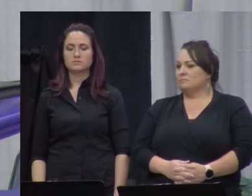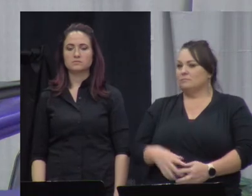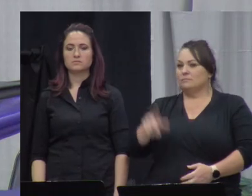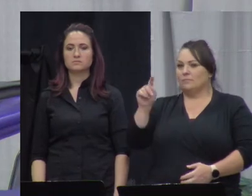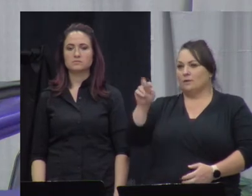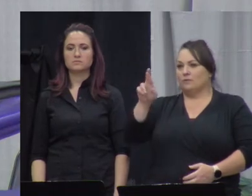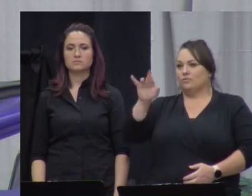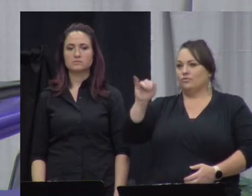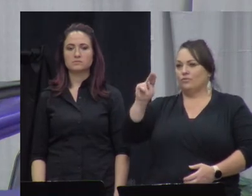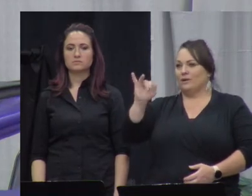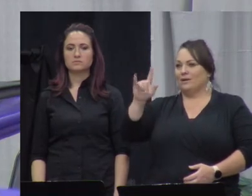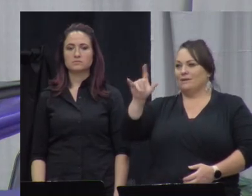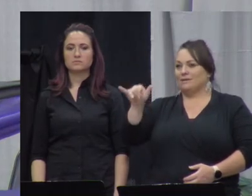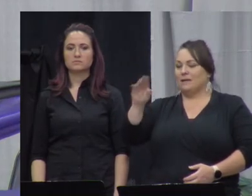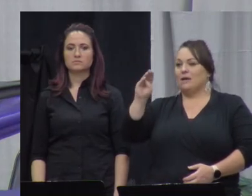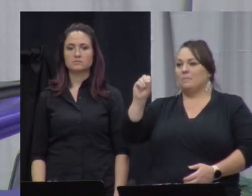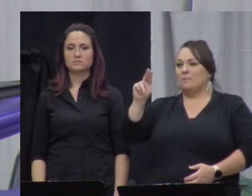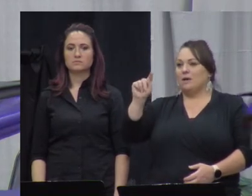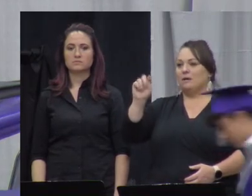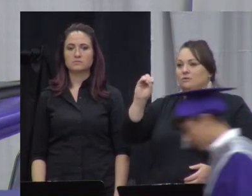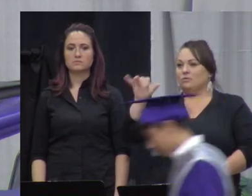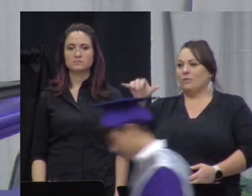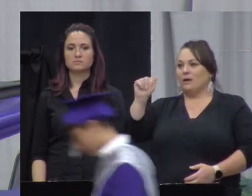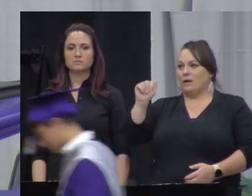Trinity Montoya.